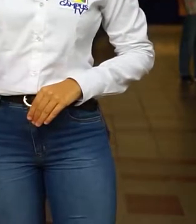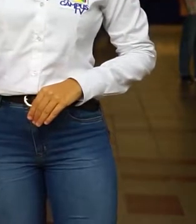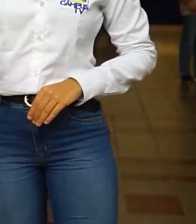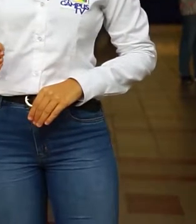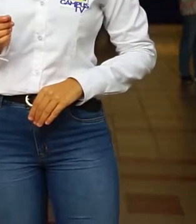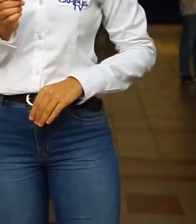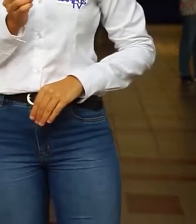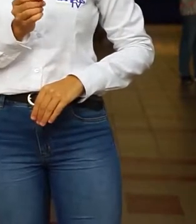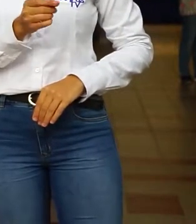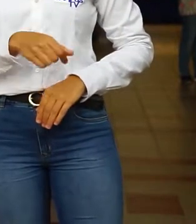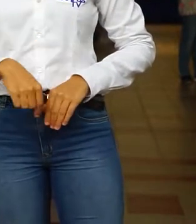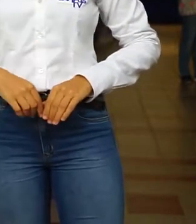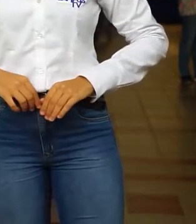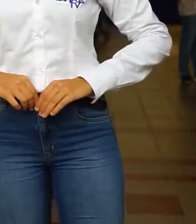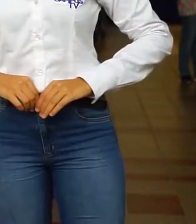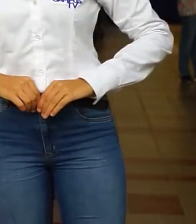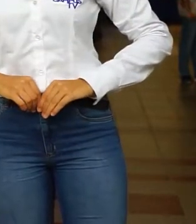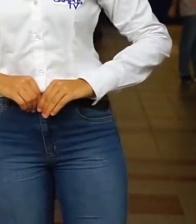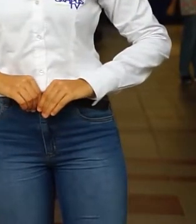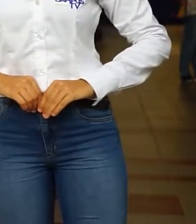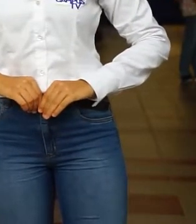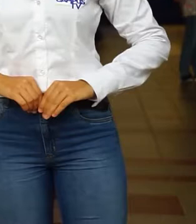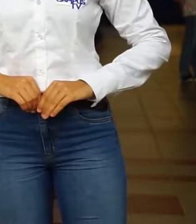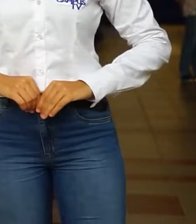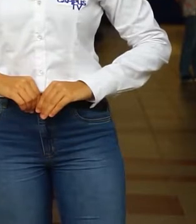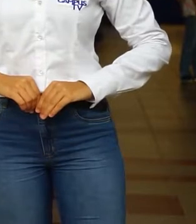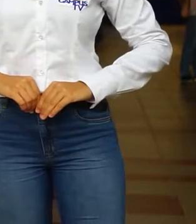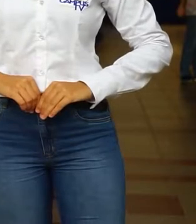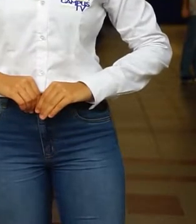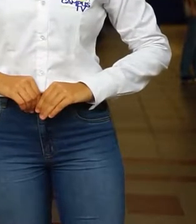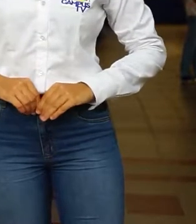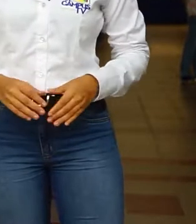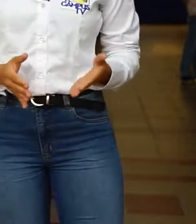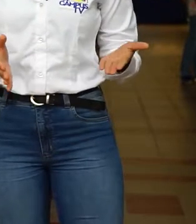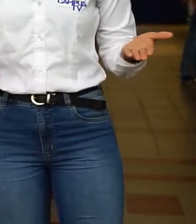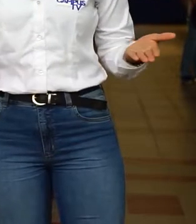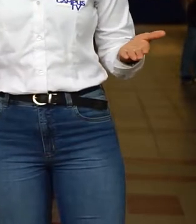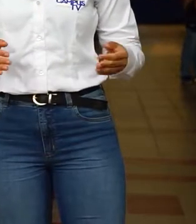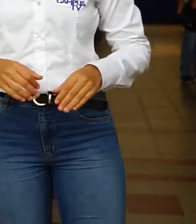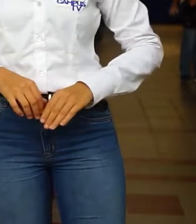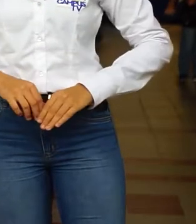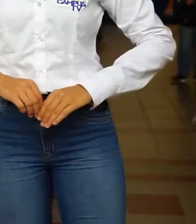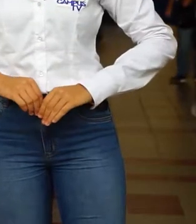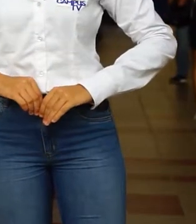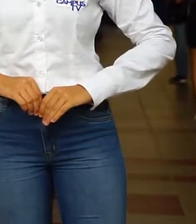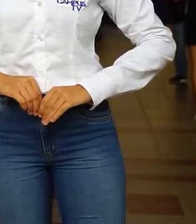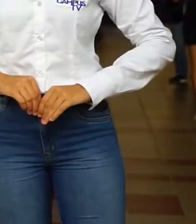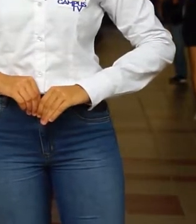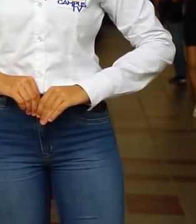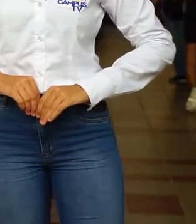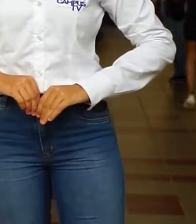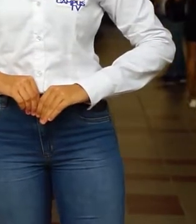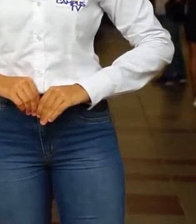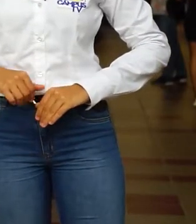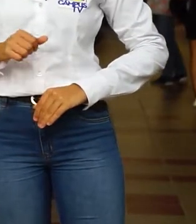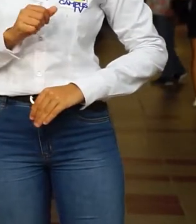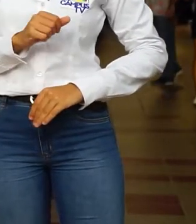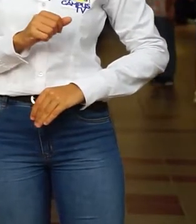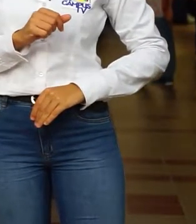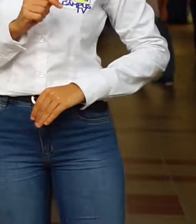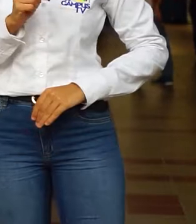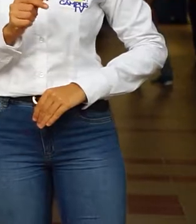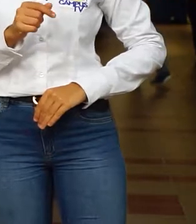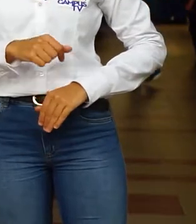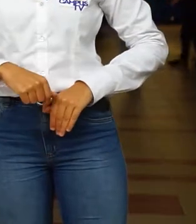La maravillosa Fiesta de las Letras regresó al campus principal de la Universidad del Magdalena con la tercera versión de la Feria Internacional del Libro,